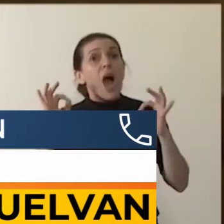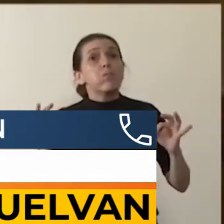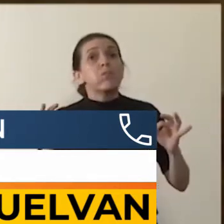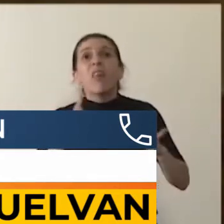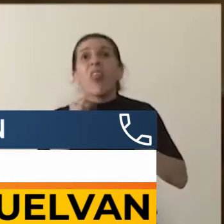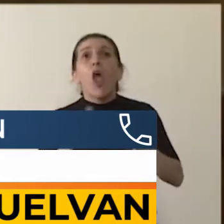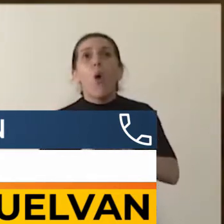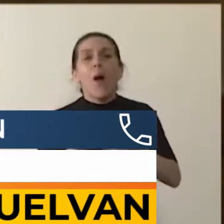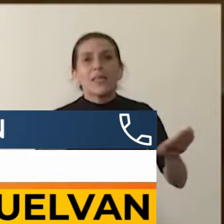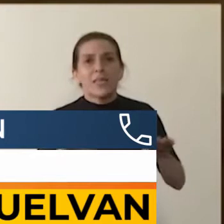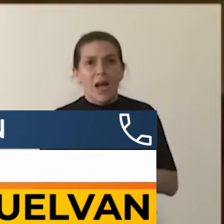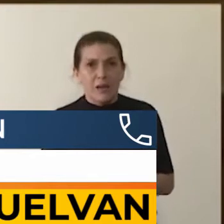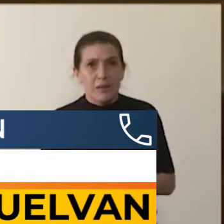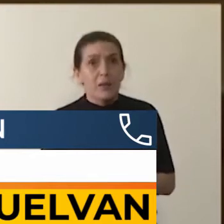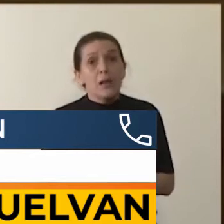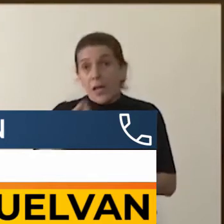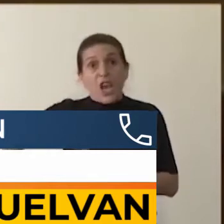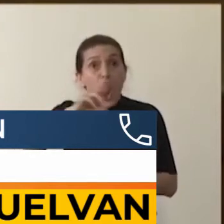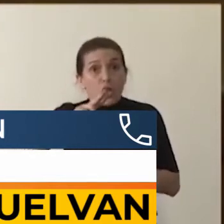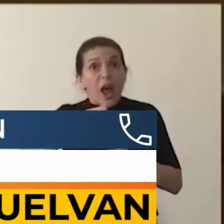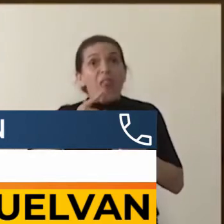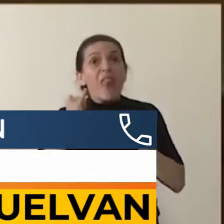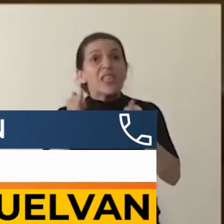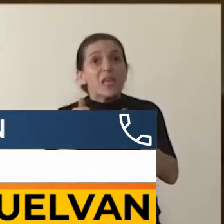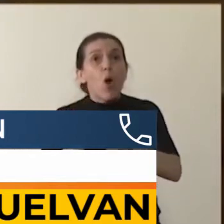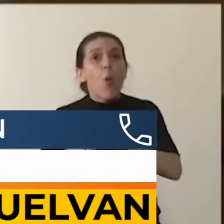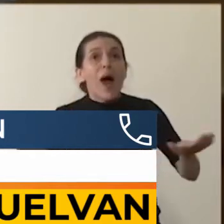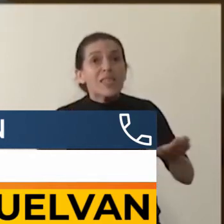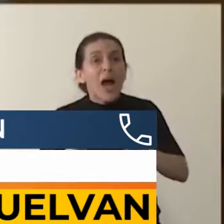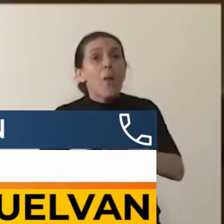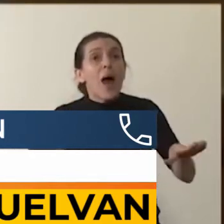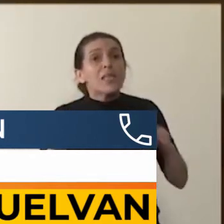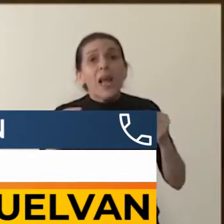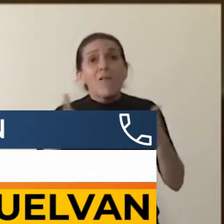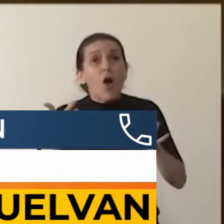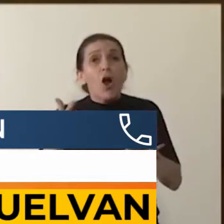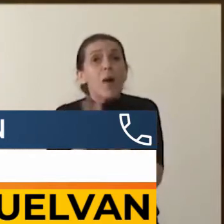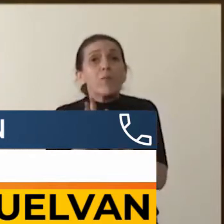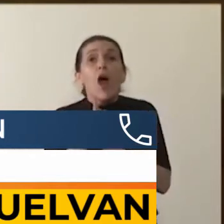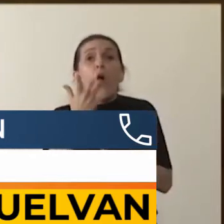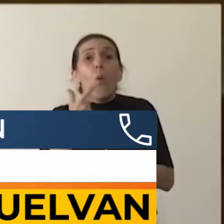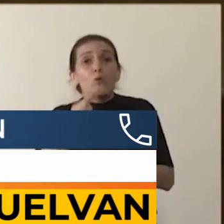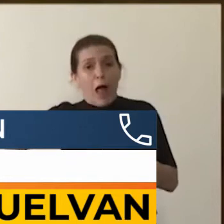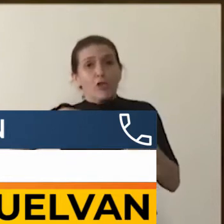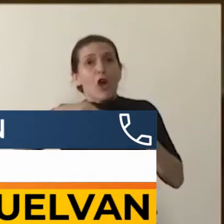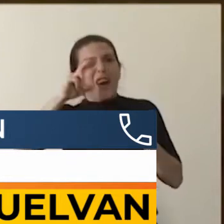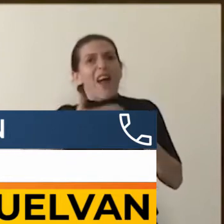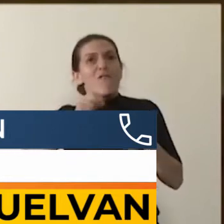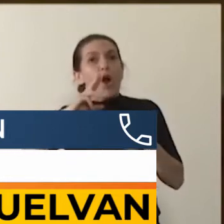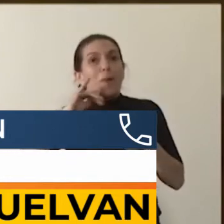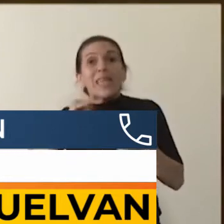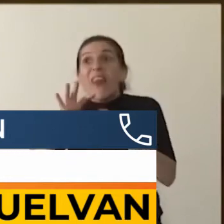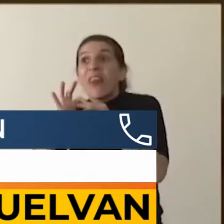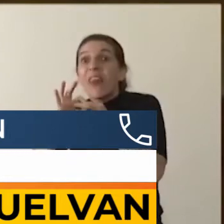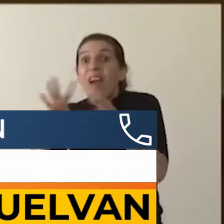Y tenemos que ver también ahí el caso de la cuarentena, claro, que yo ayer les dije que no, que eso debíamos